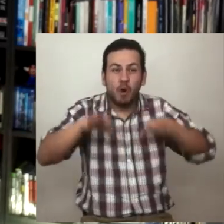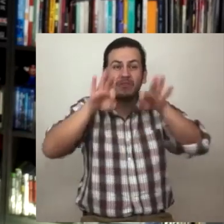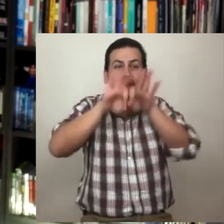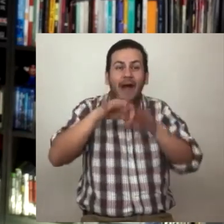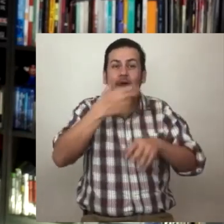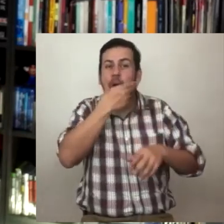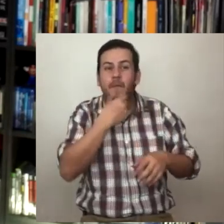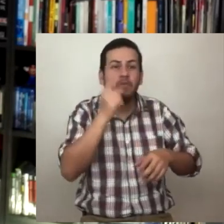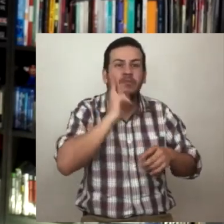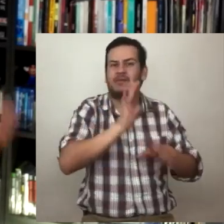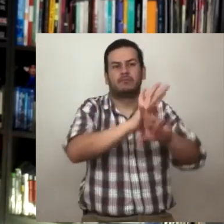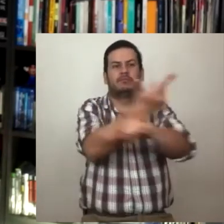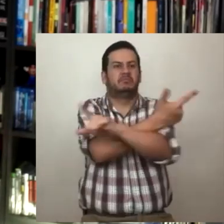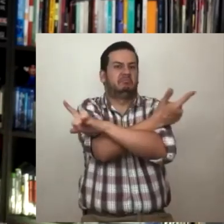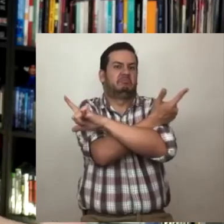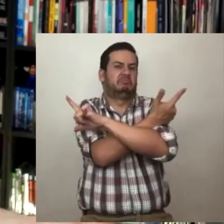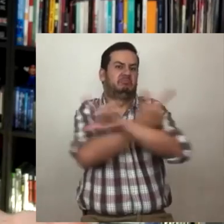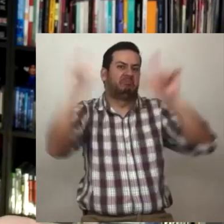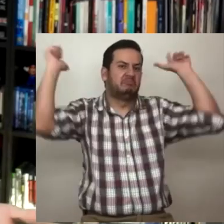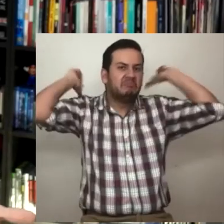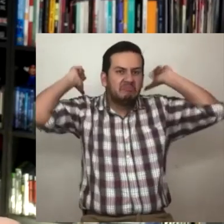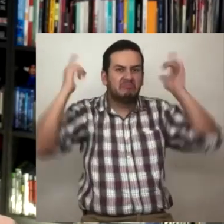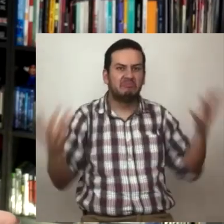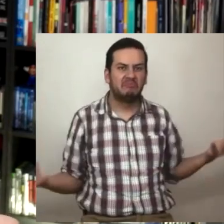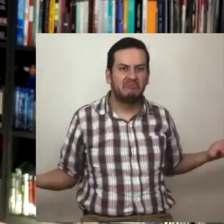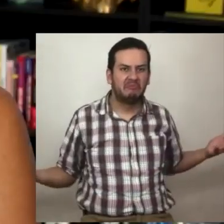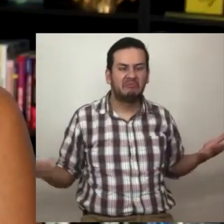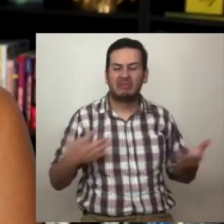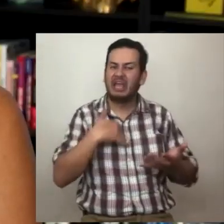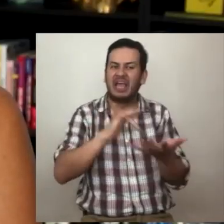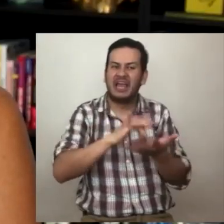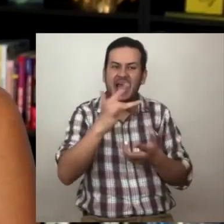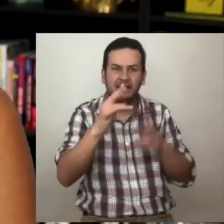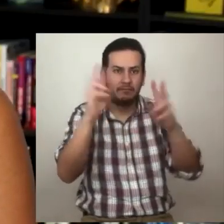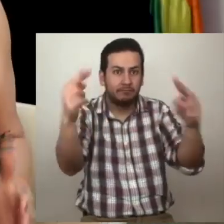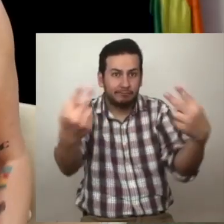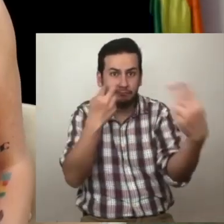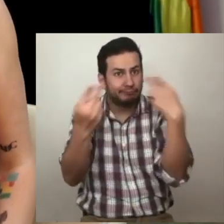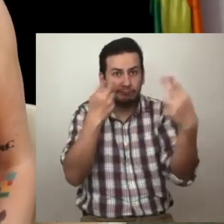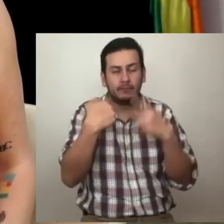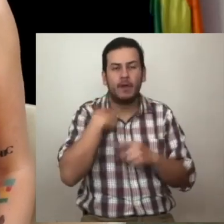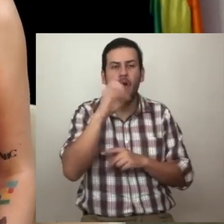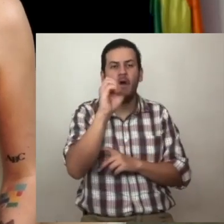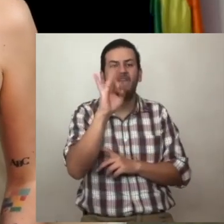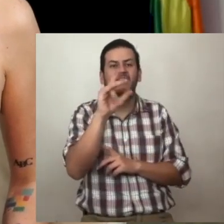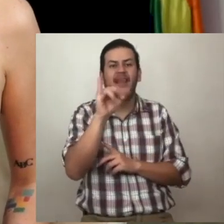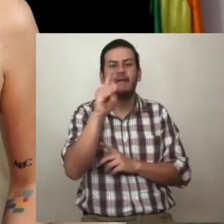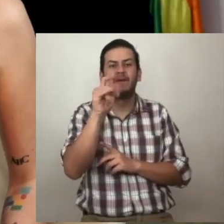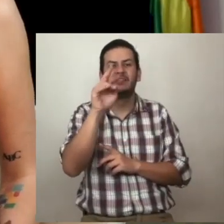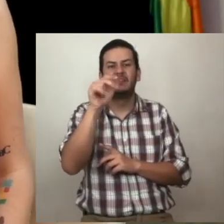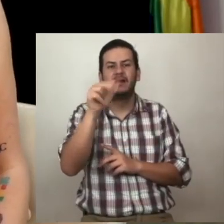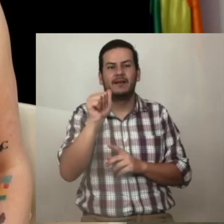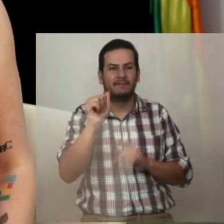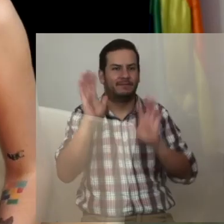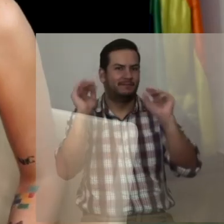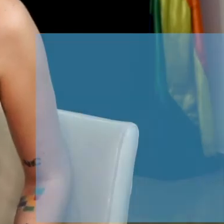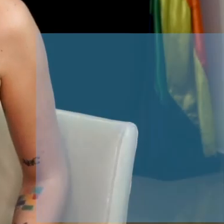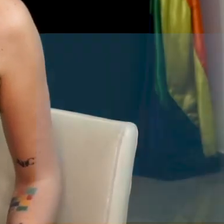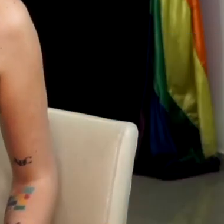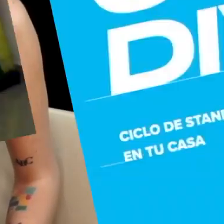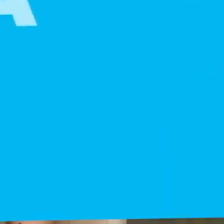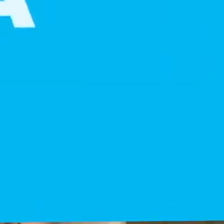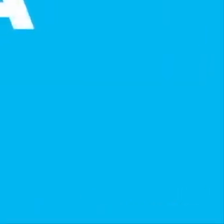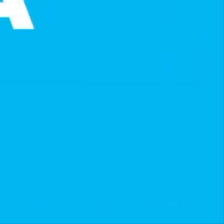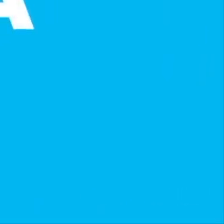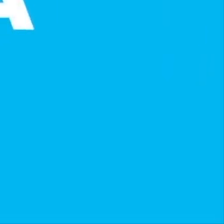mujer, persona no binaria. Le resbala a quien seas. Gracias por escucharme. Yo soy Ofelia Pastrana. ¡Muah!